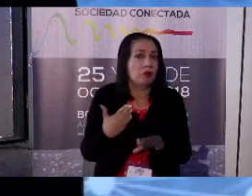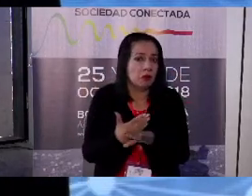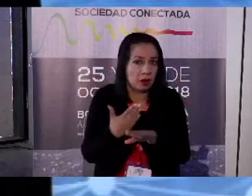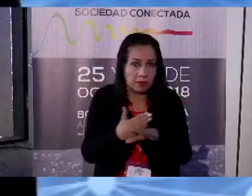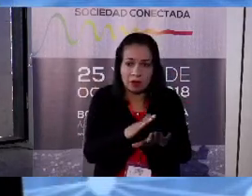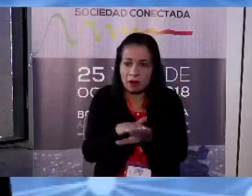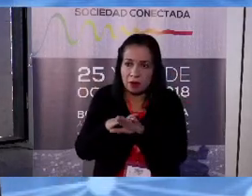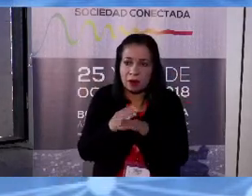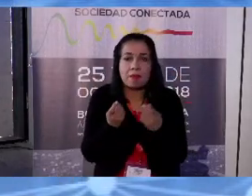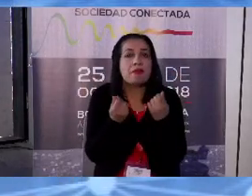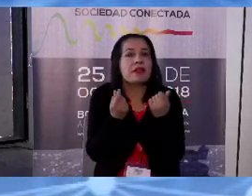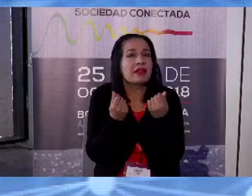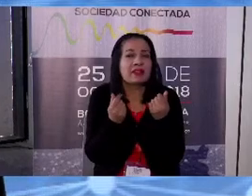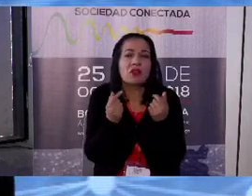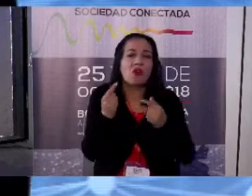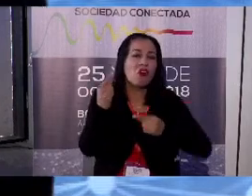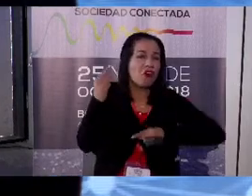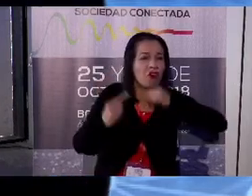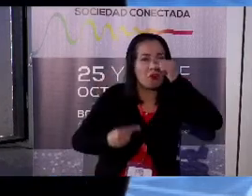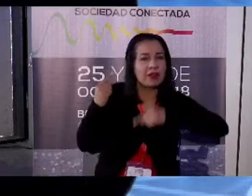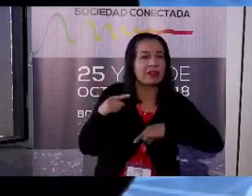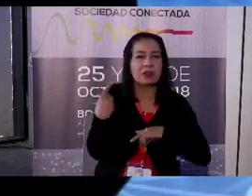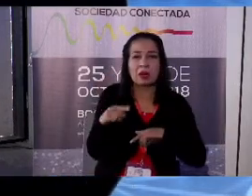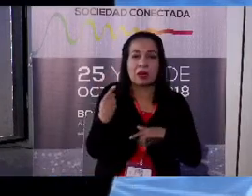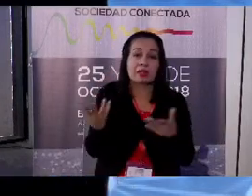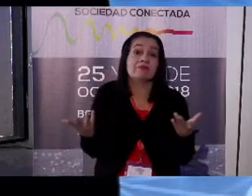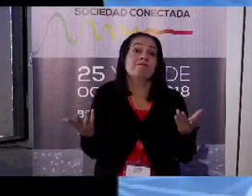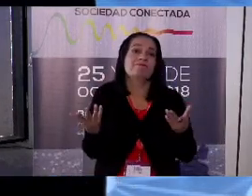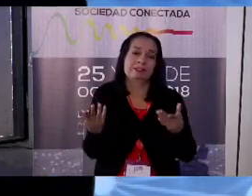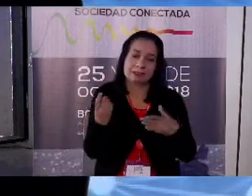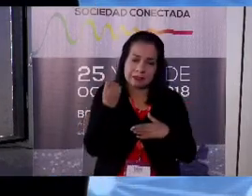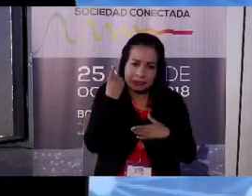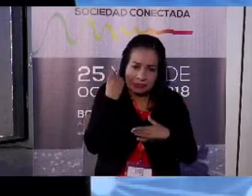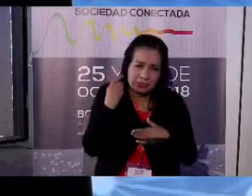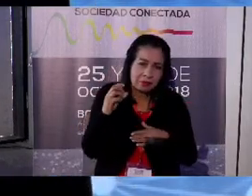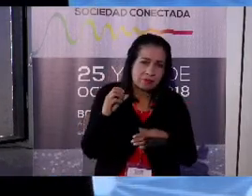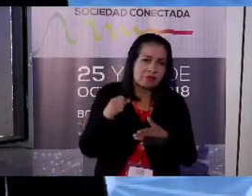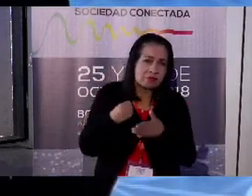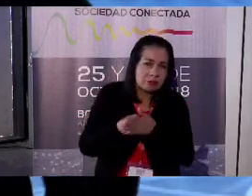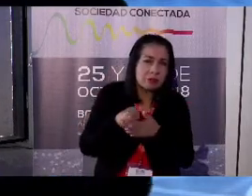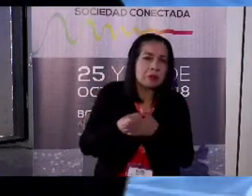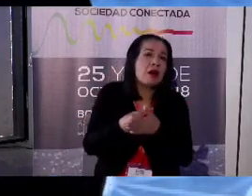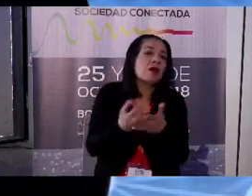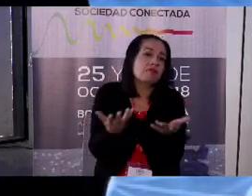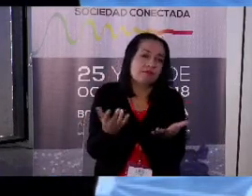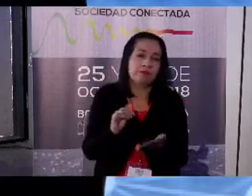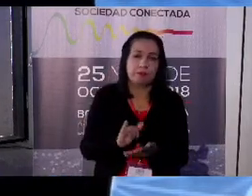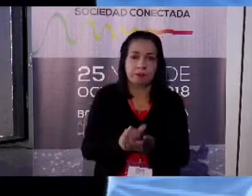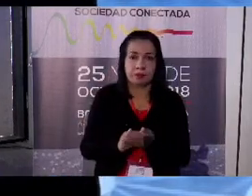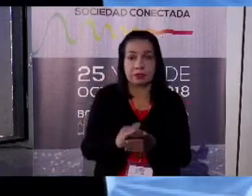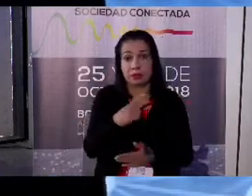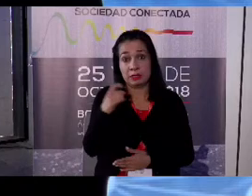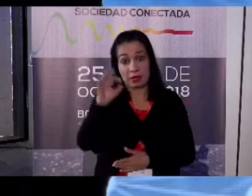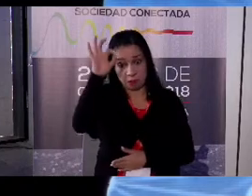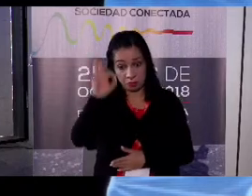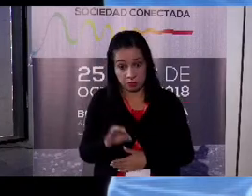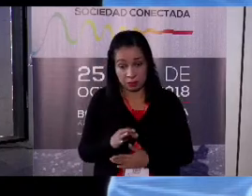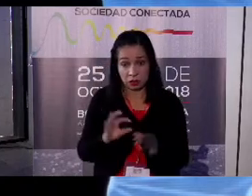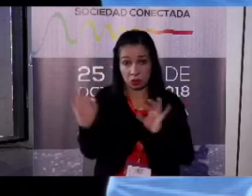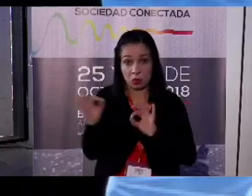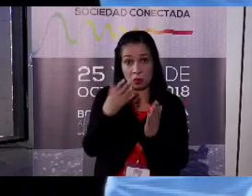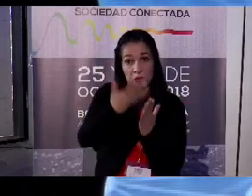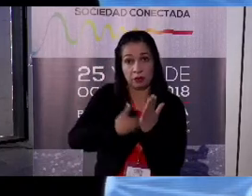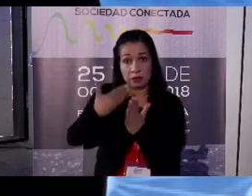un precio de conexión competitivo pero estamos ahí otro disponer que el 100% de los trámites de la Administración